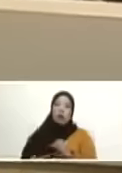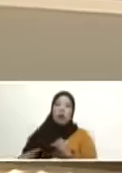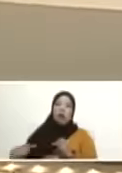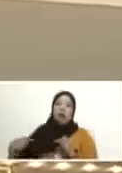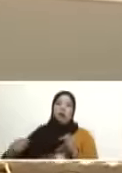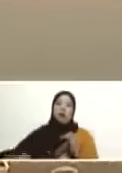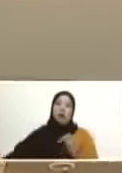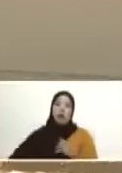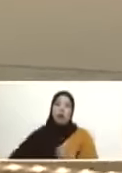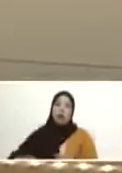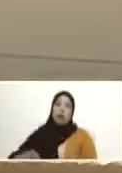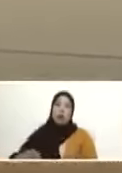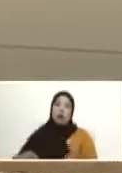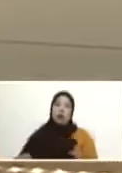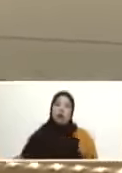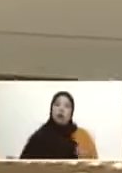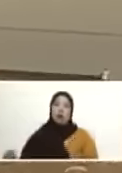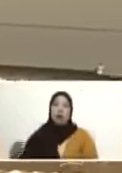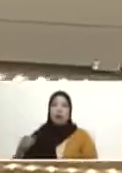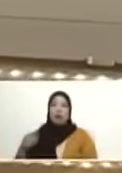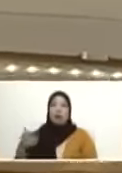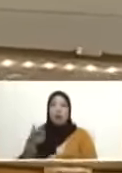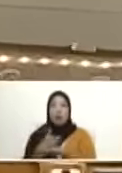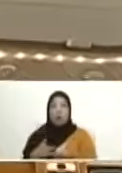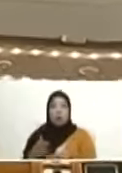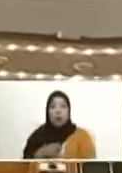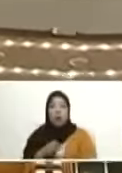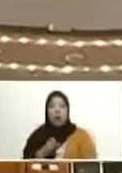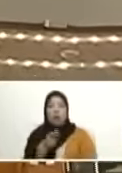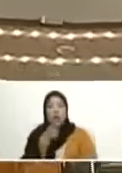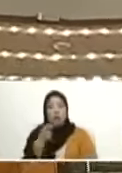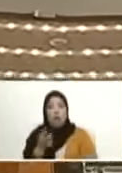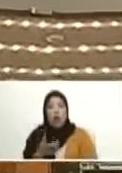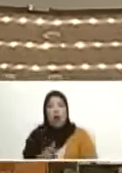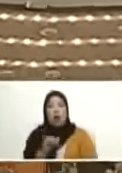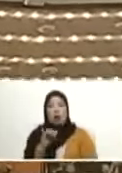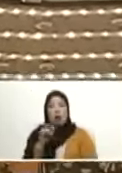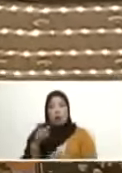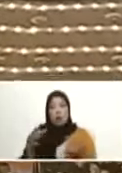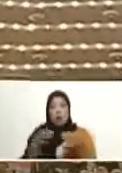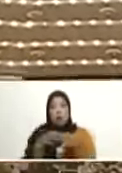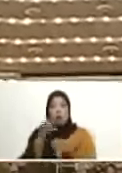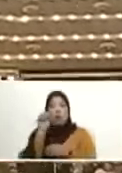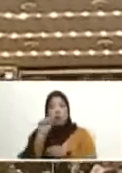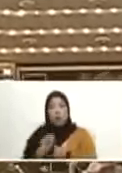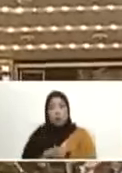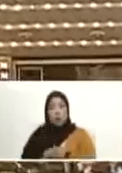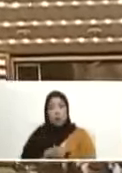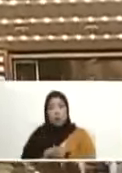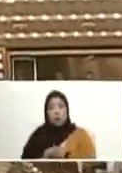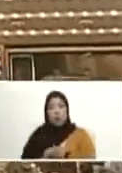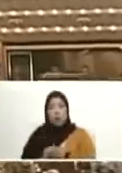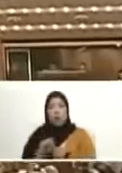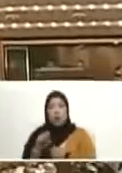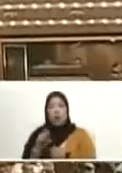títere de la ExxonMobil y del Comando Sur, no les quede ninguna duda, títere del Comando Sur, tratando